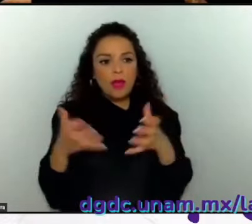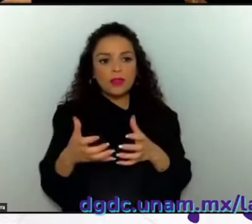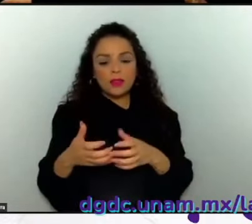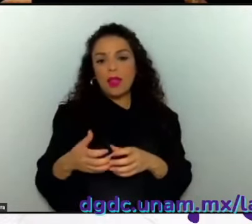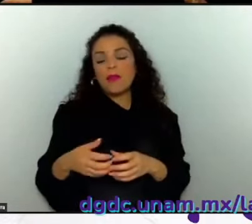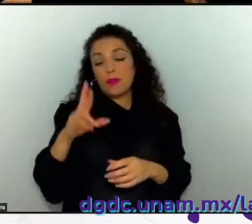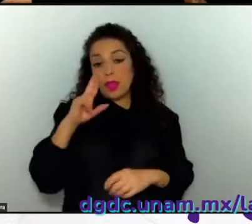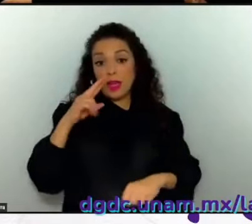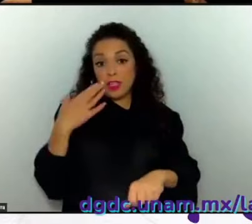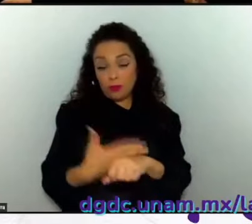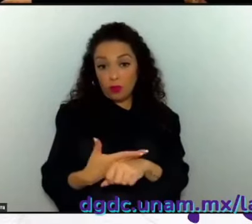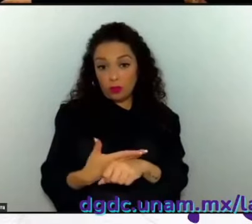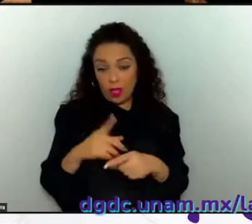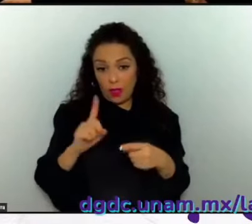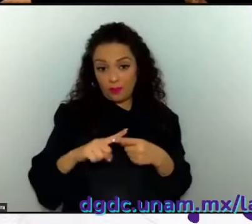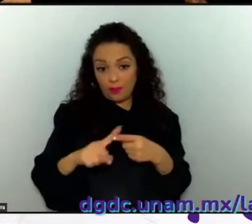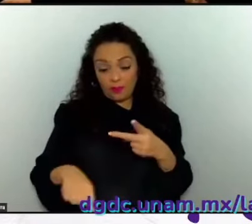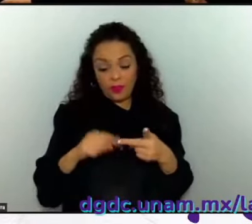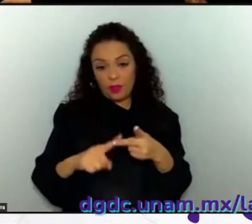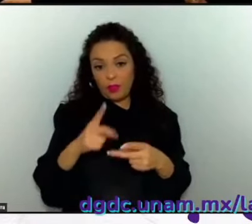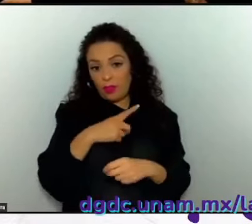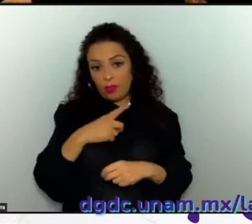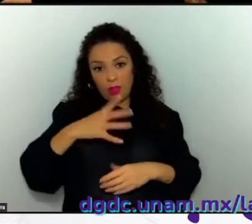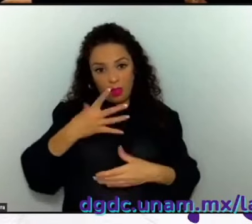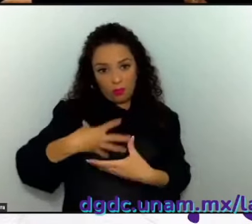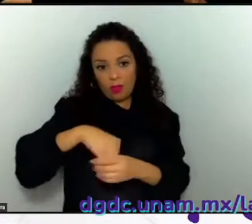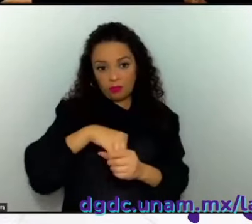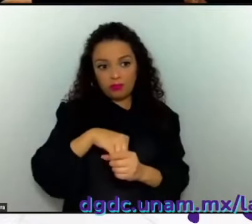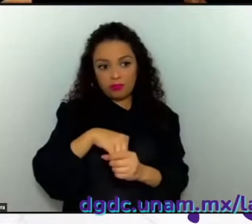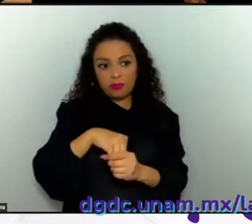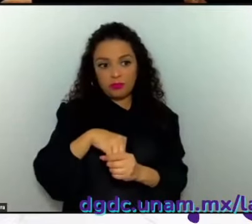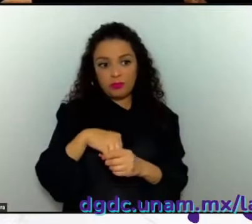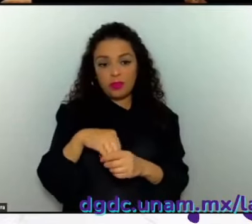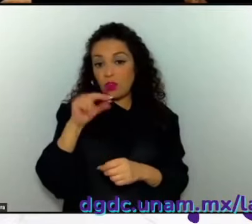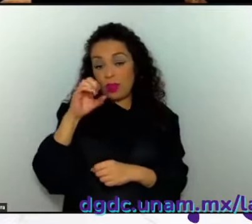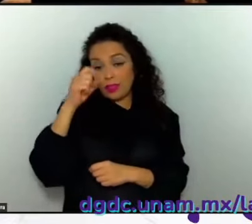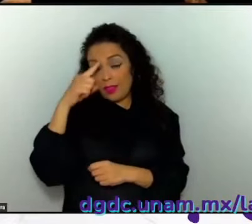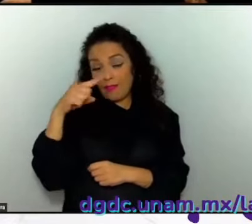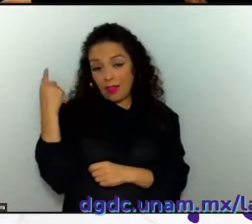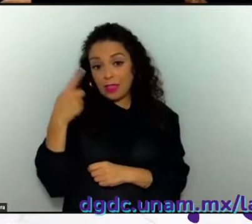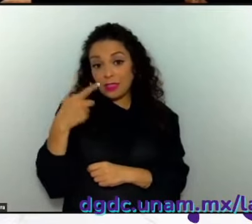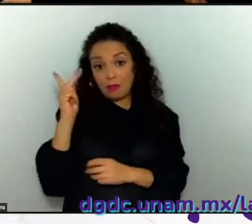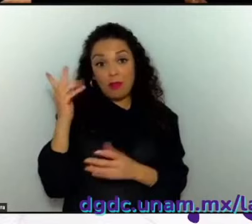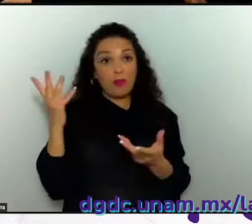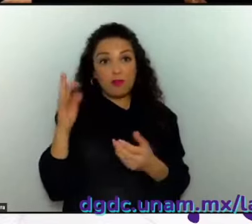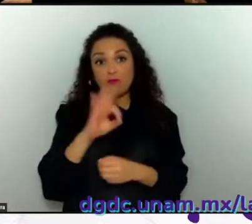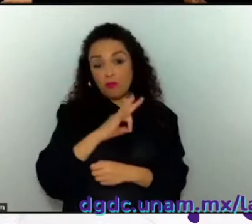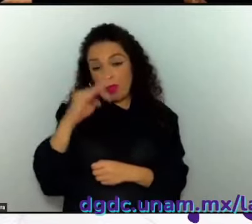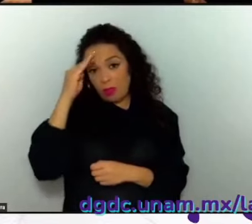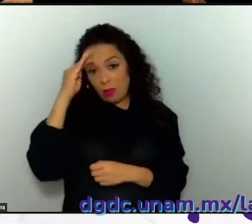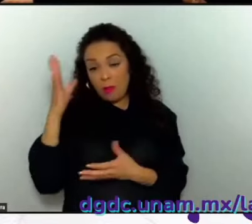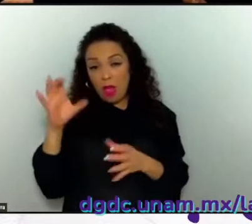responsable y segundo, integradora. Porque bueno, no creo que sea fácil, pero es un gran reto.